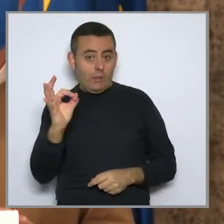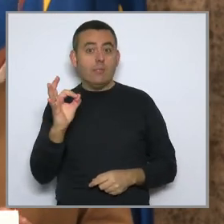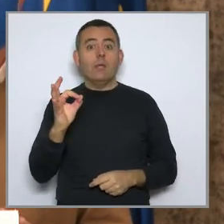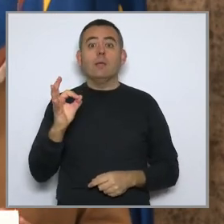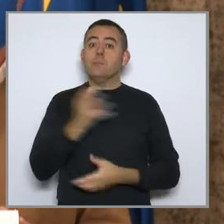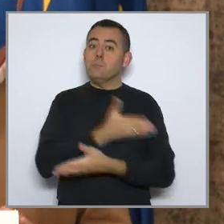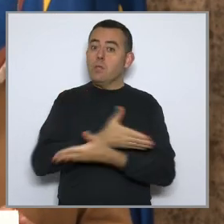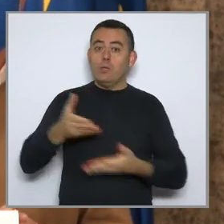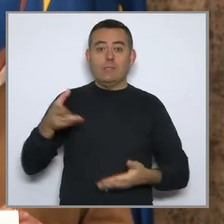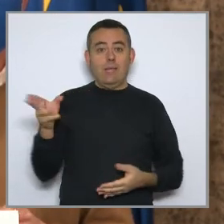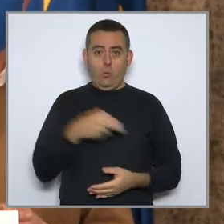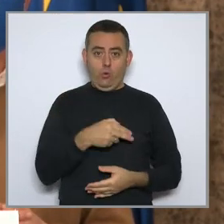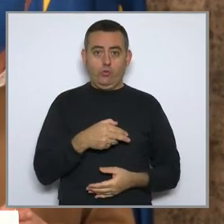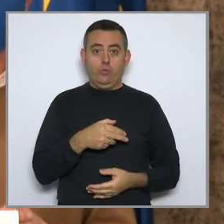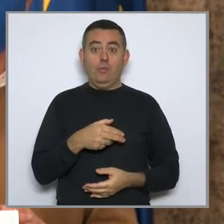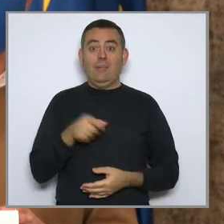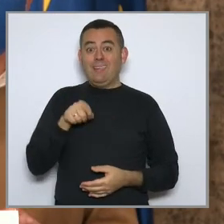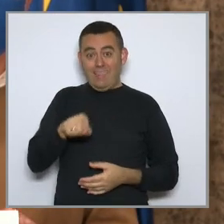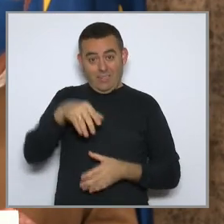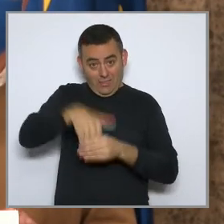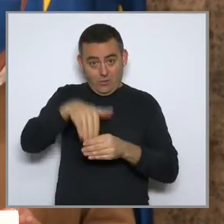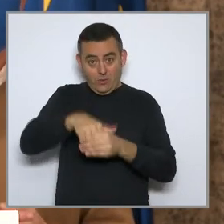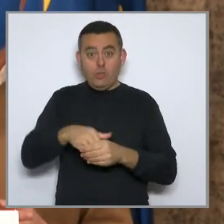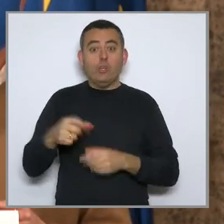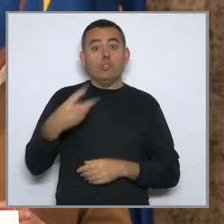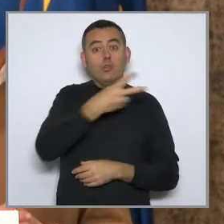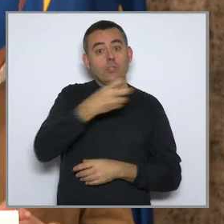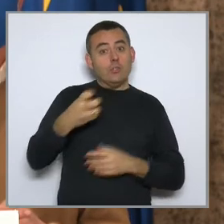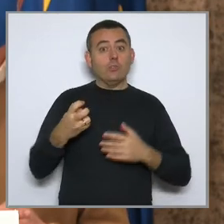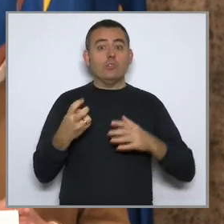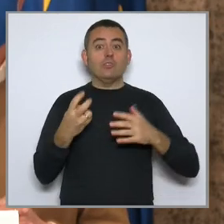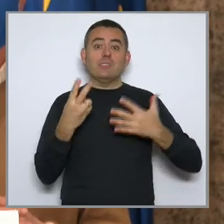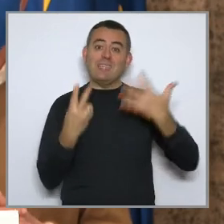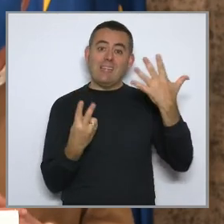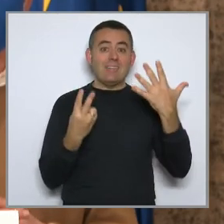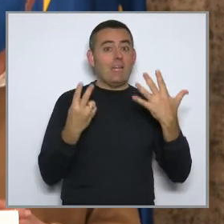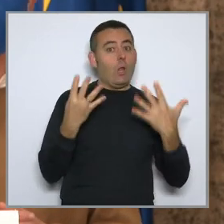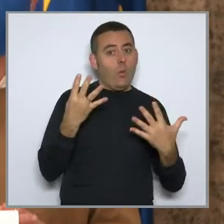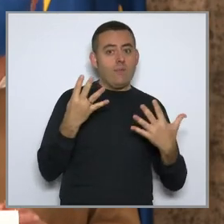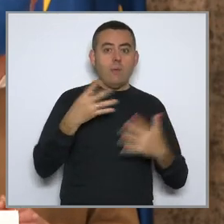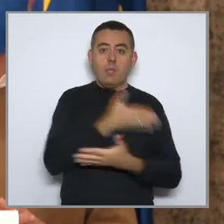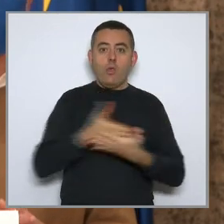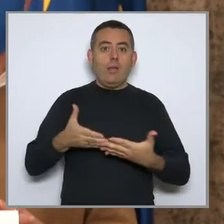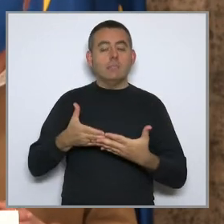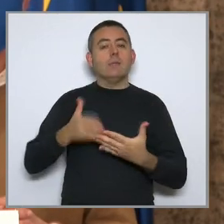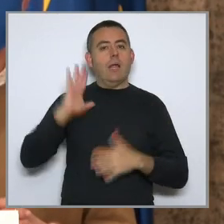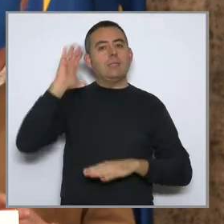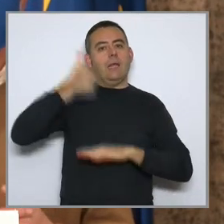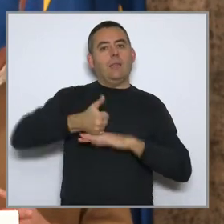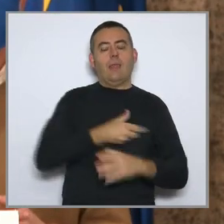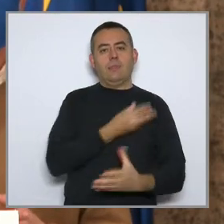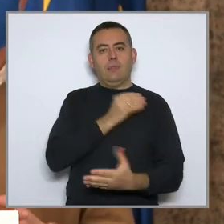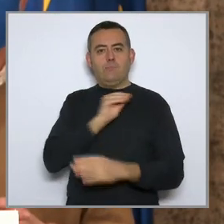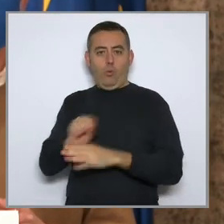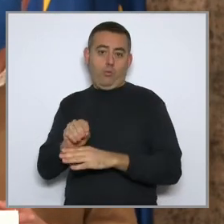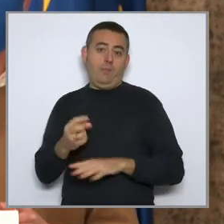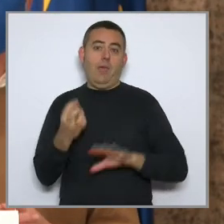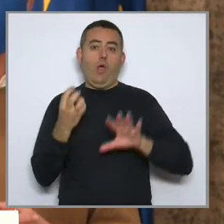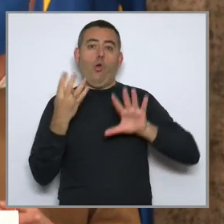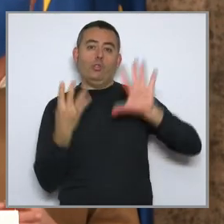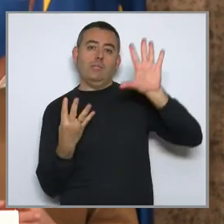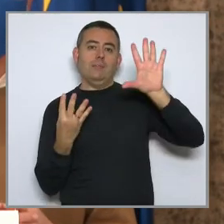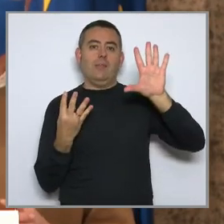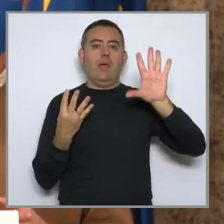los cuales la Generalitat aportará 279 millones, el 82%. Es un esfuerzo